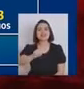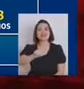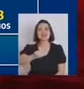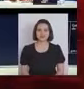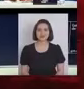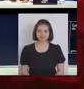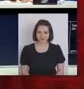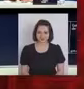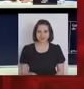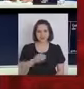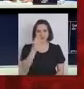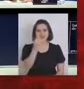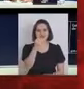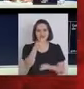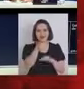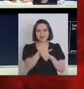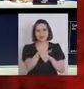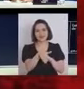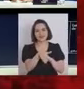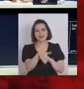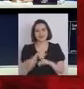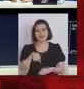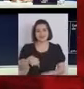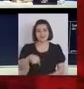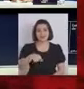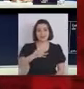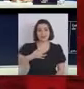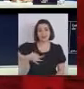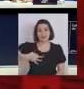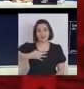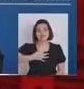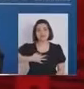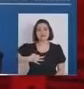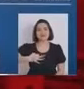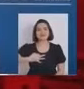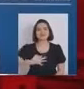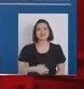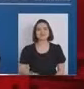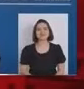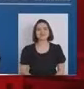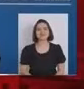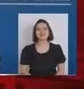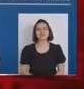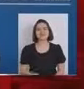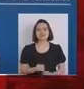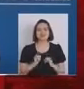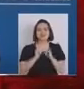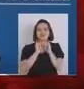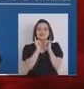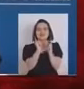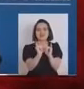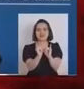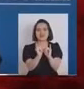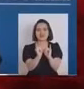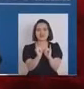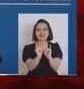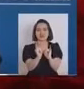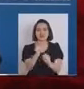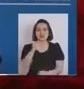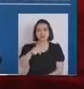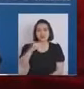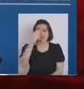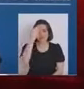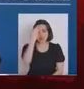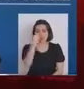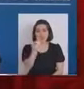de dificultad. Por ahora eso no asoma como dentro de los problemas, por decirlo así, pero es claramente un tema que el gobierno también ha tenido